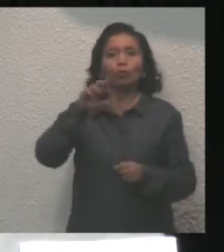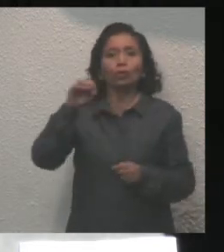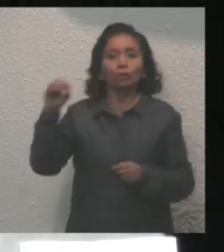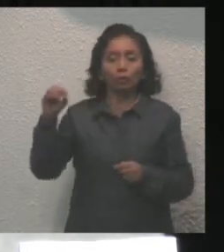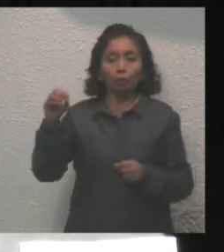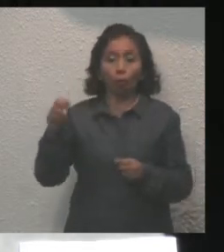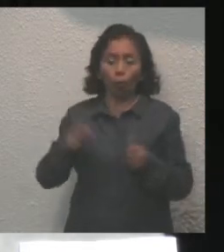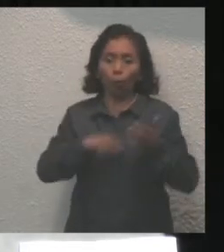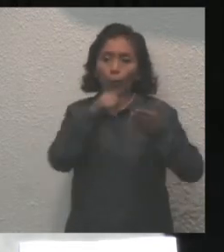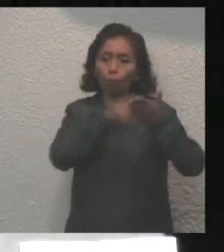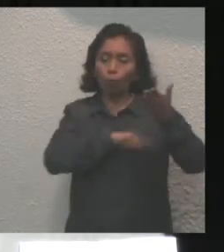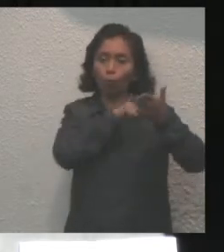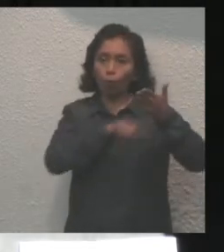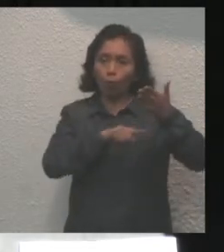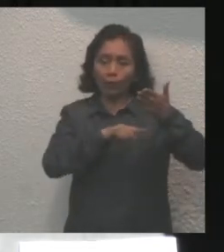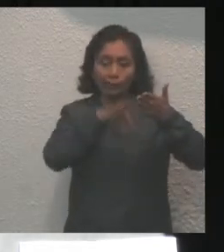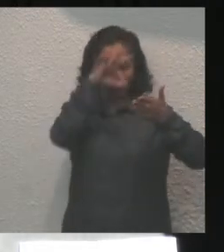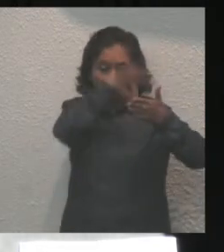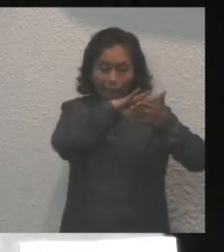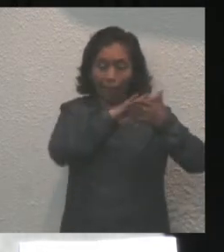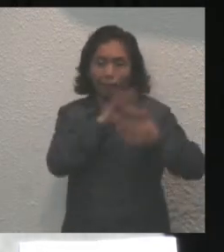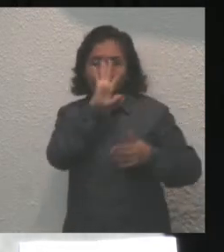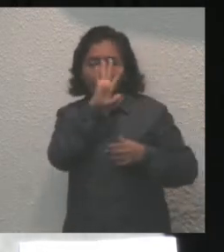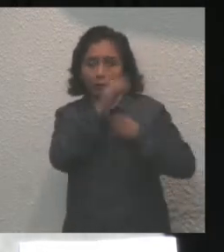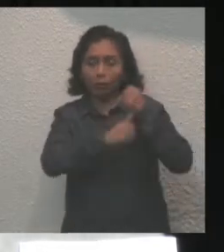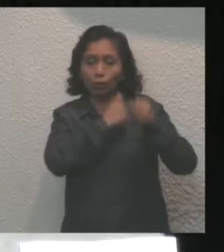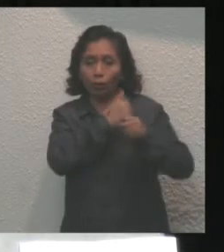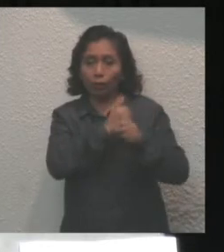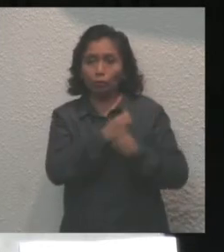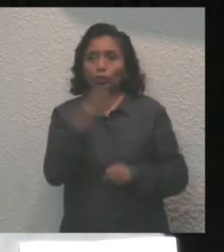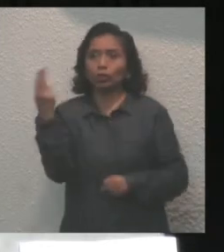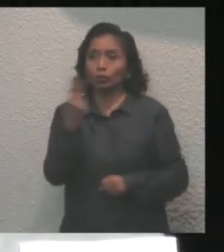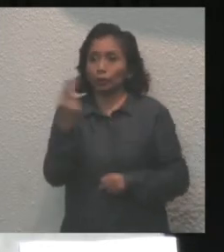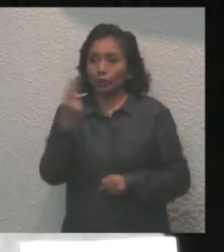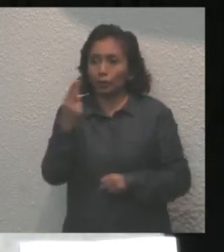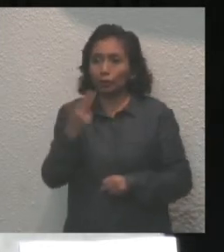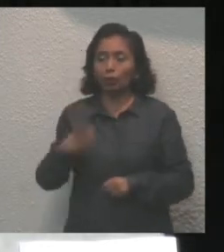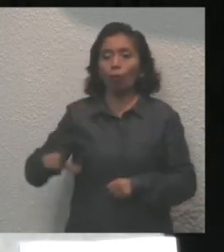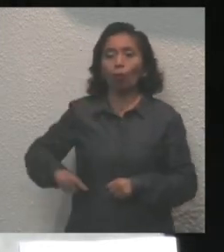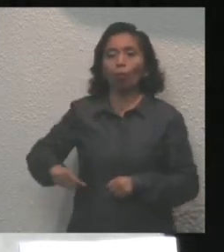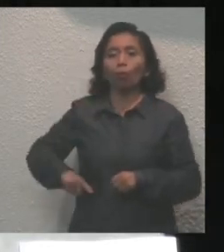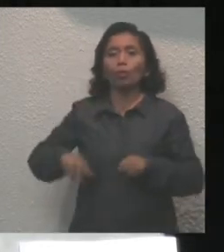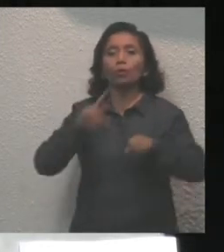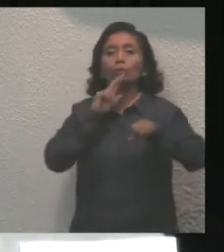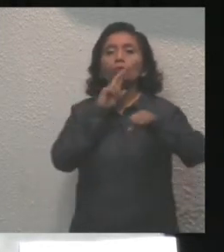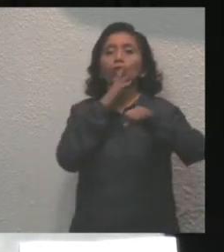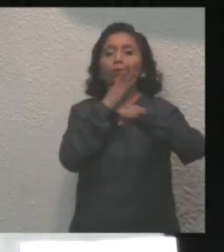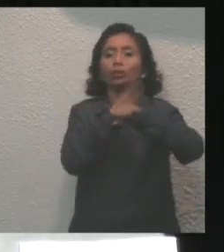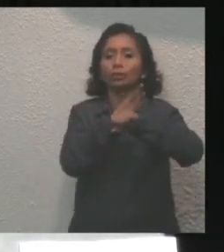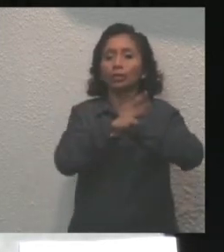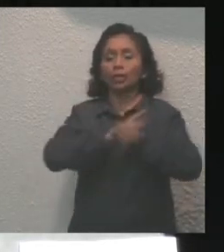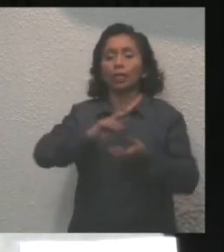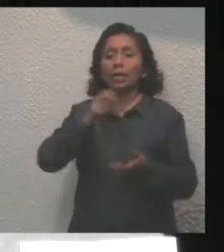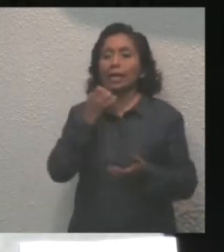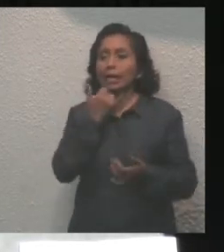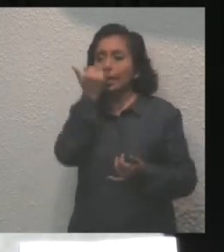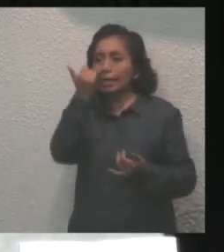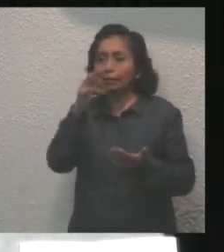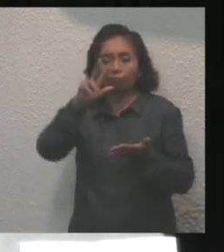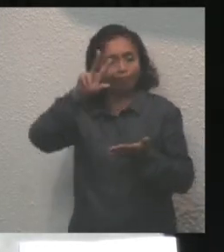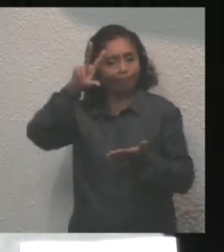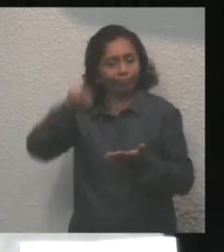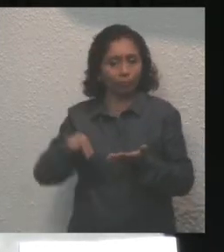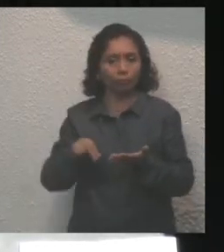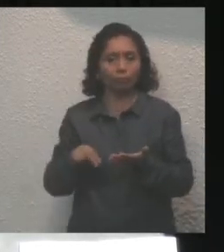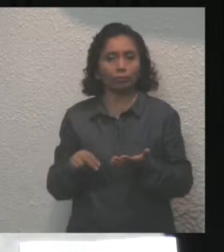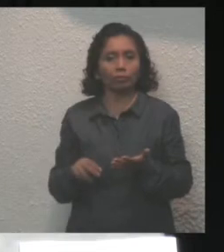las urnas hace 5 años, requiere de un gobierno responsable que no repita los errores del pasado,